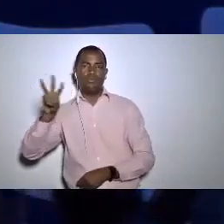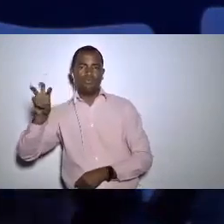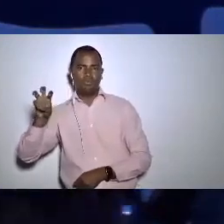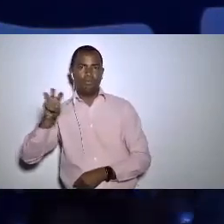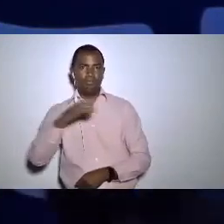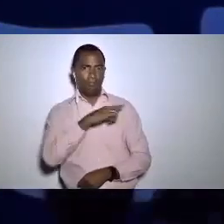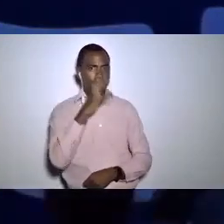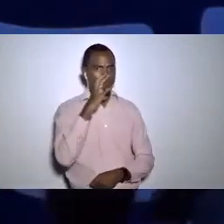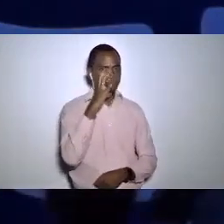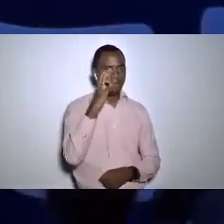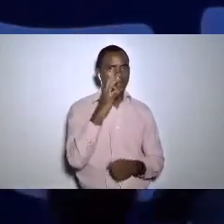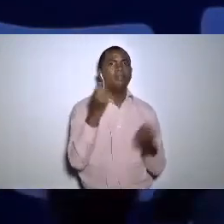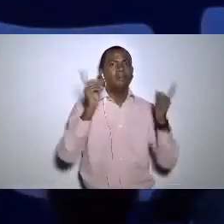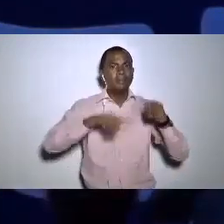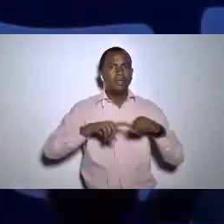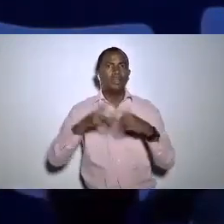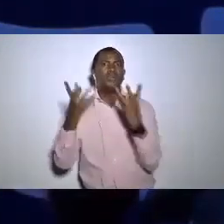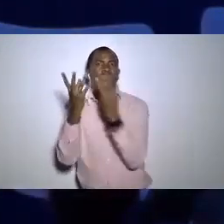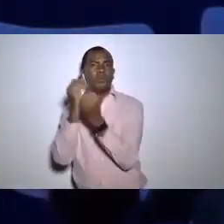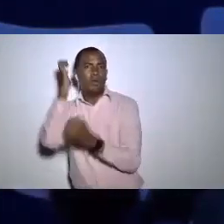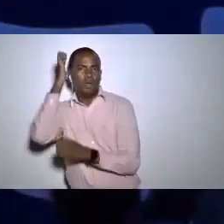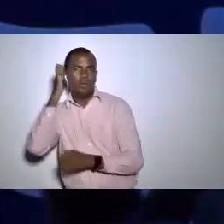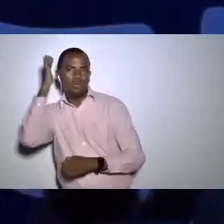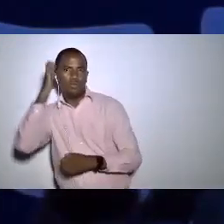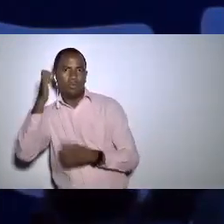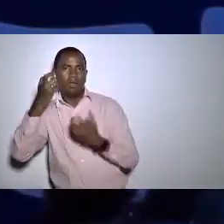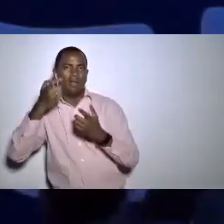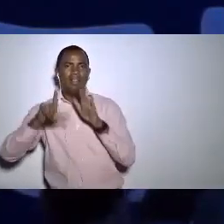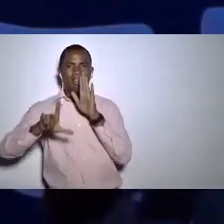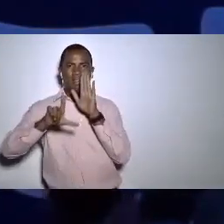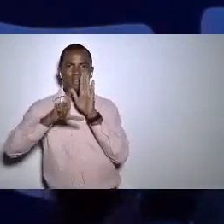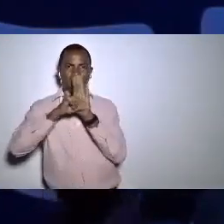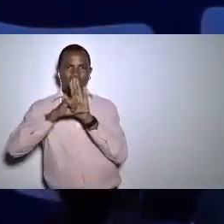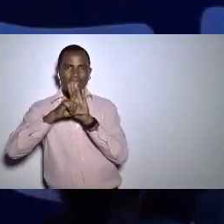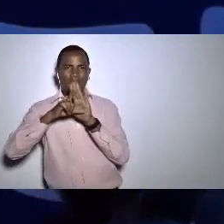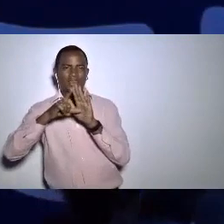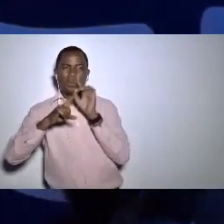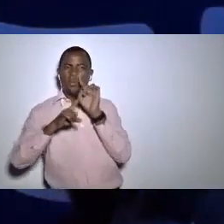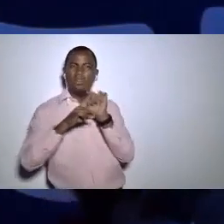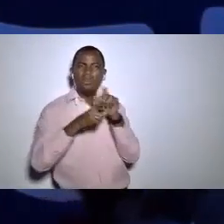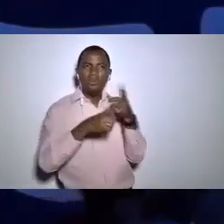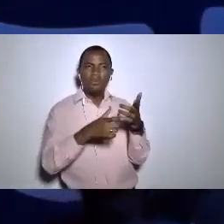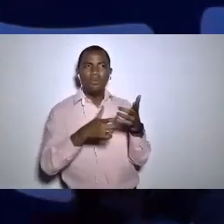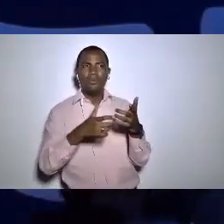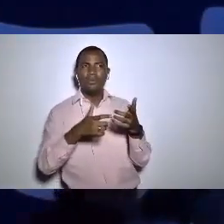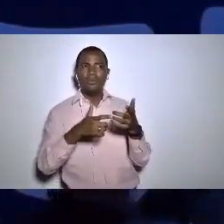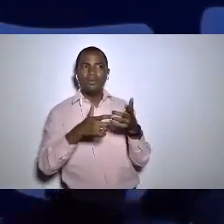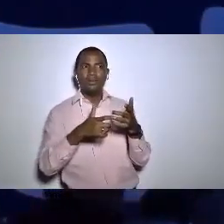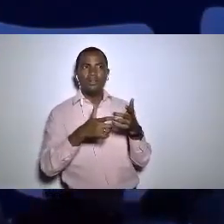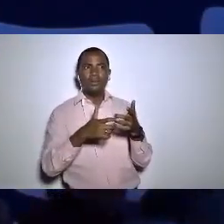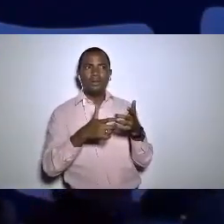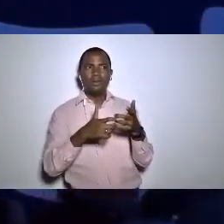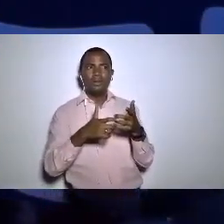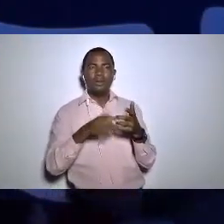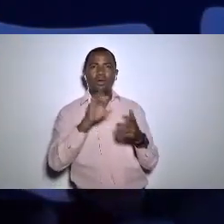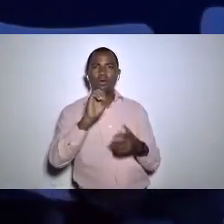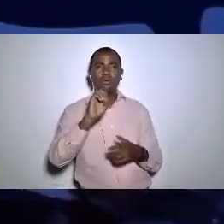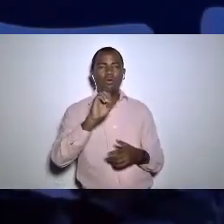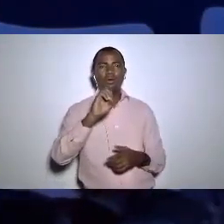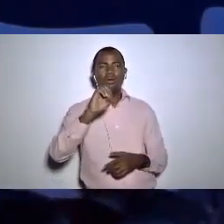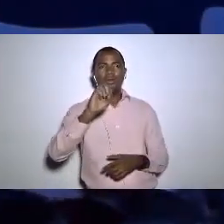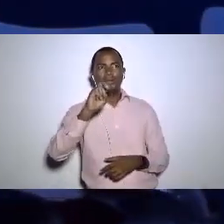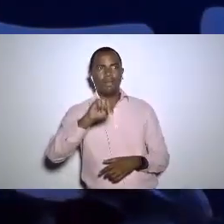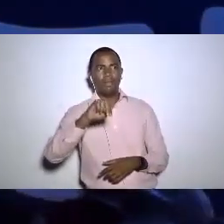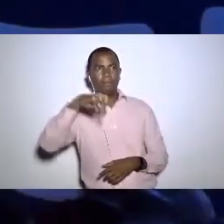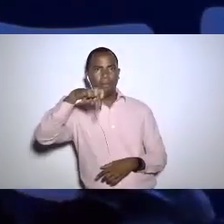1988. Philippe trabajó para la Comisión Europea, donde participó en el proceso legislativo que condujo a la adopción de